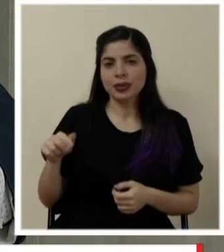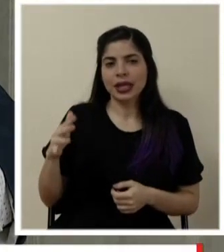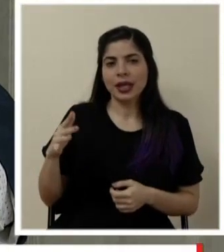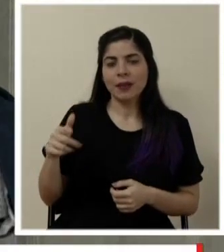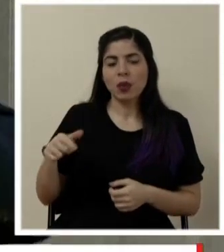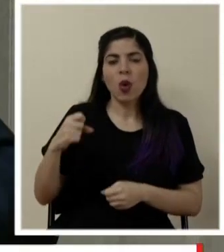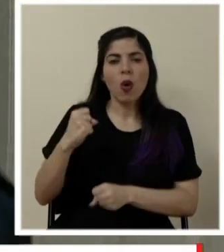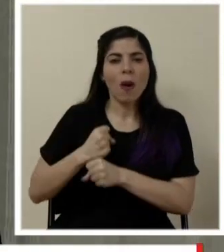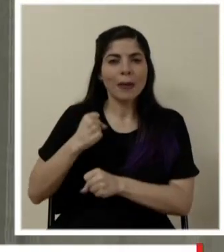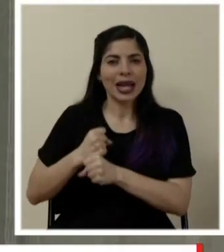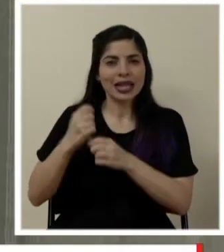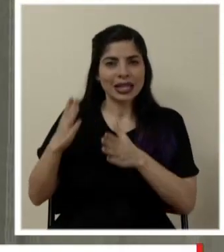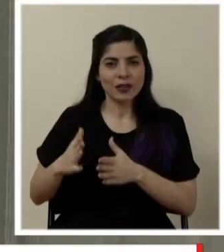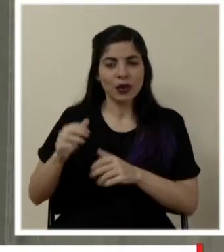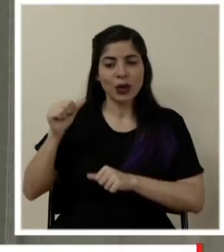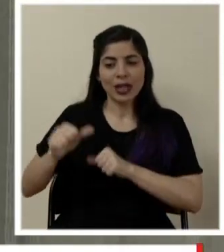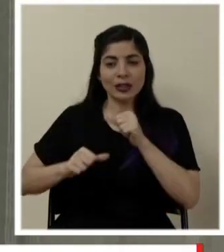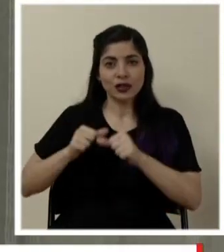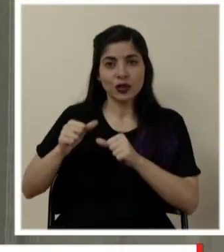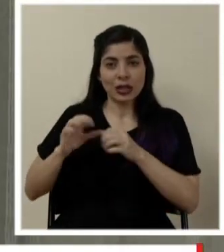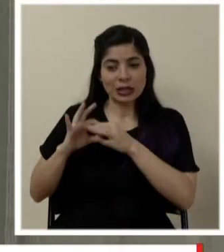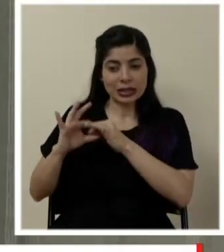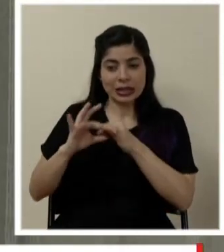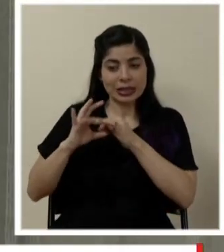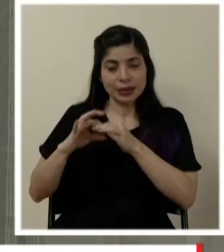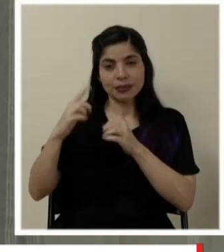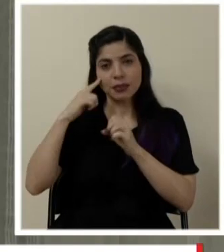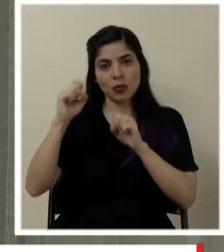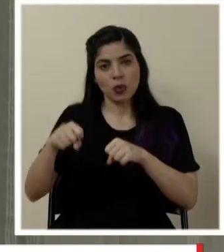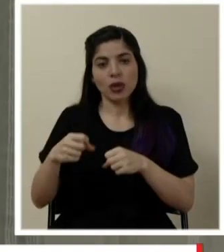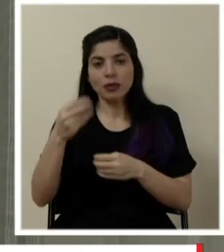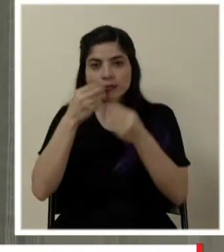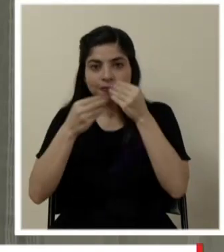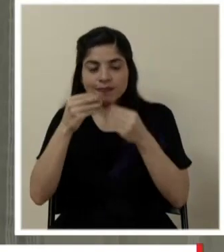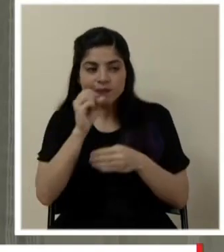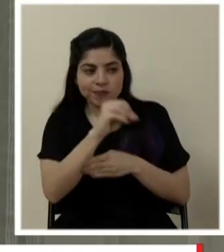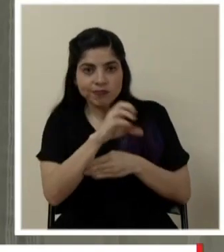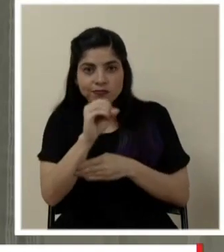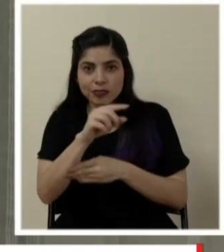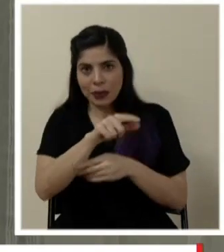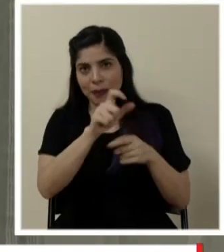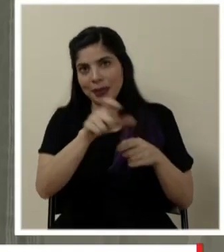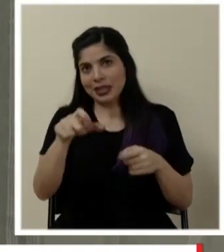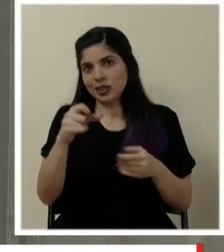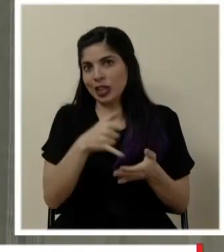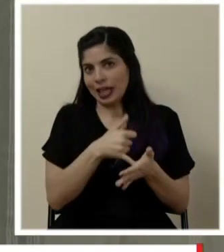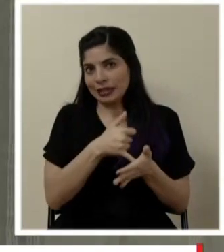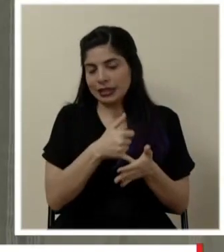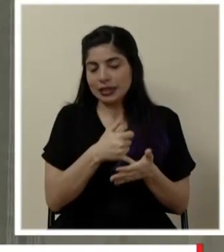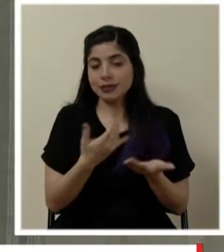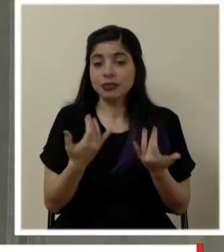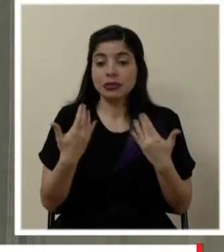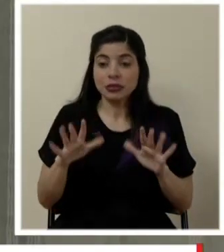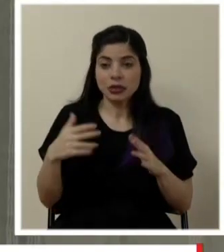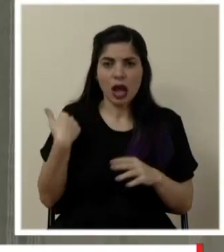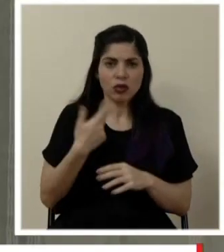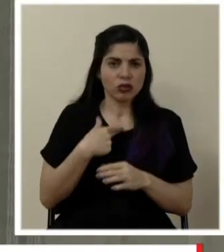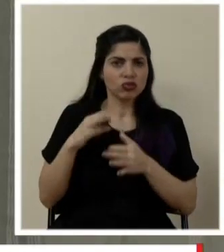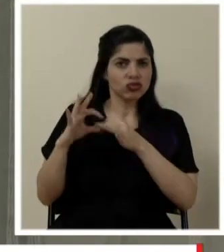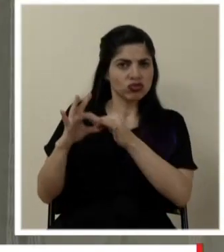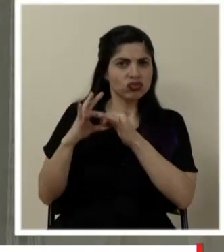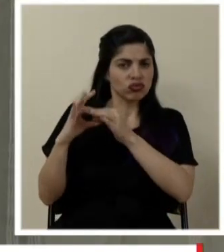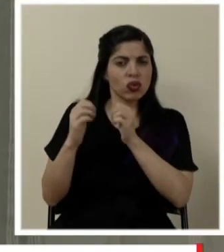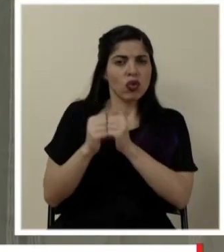el operativo enlace de esfuerzos para poder asistir con alimentación a esta población vulnerable, algo que hemos estado coordinando